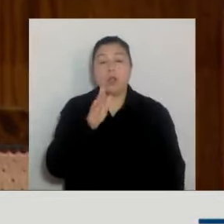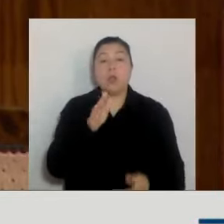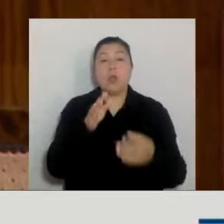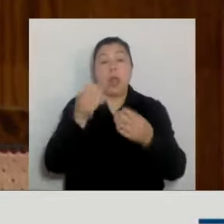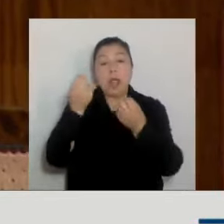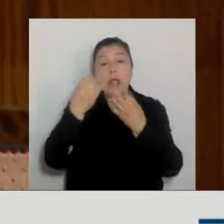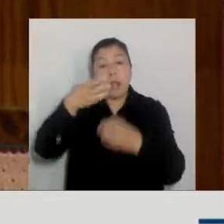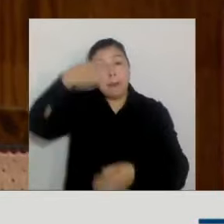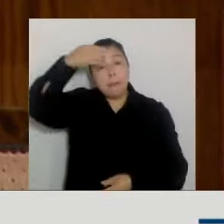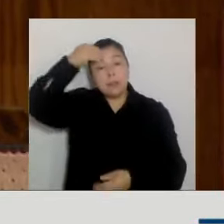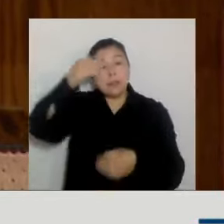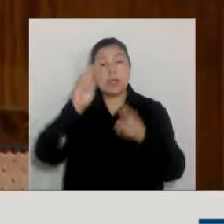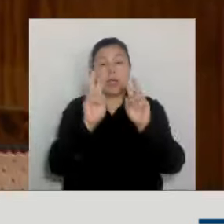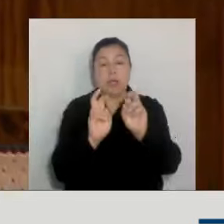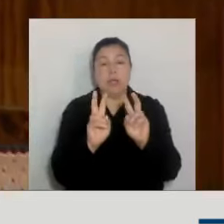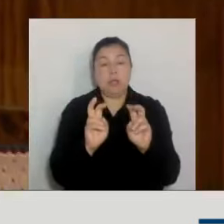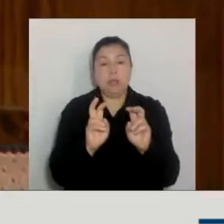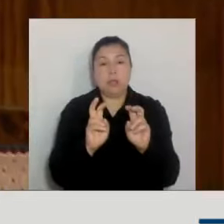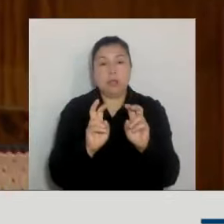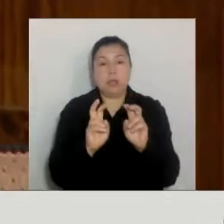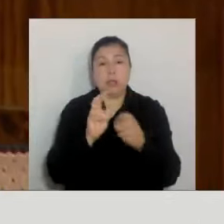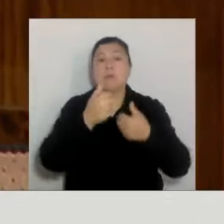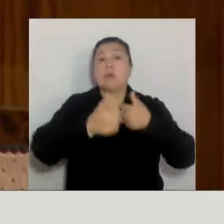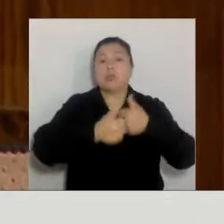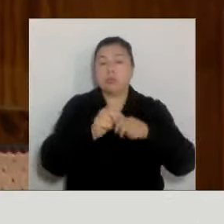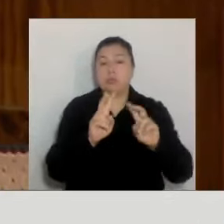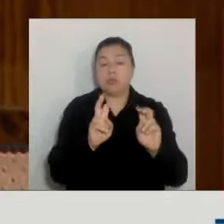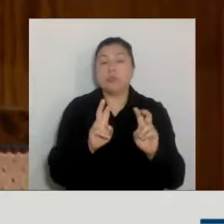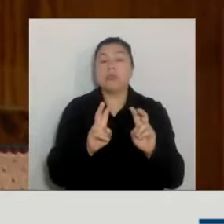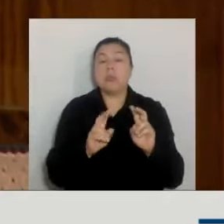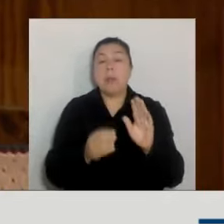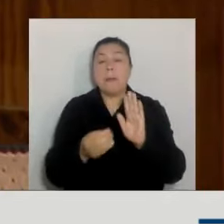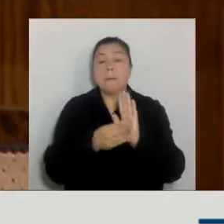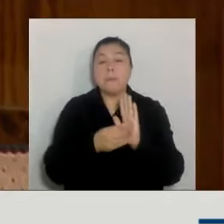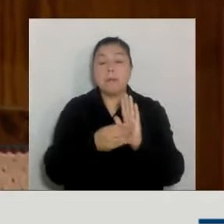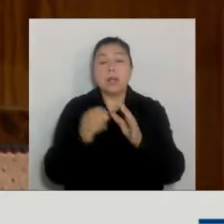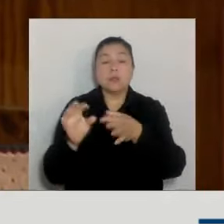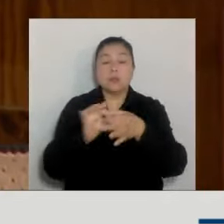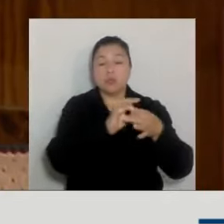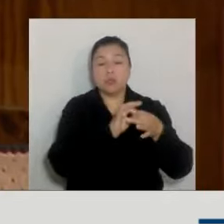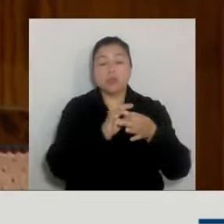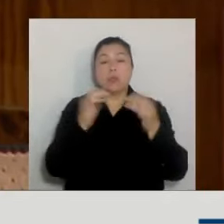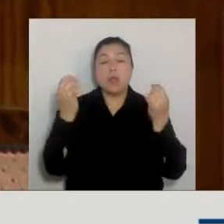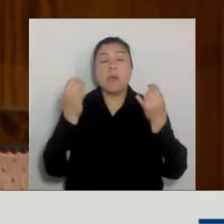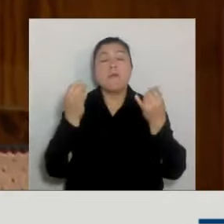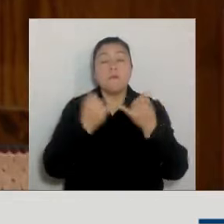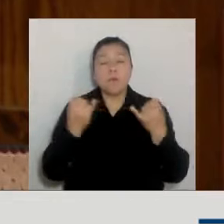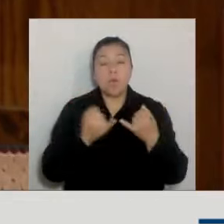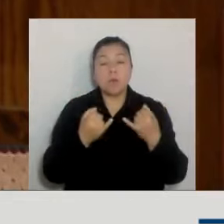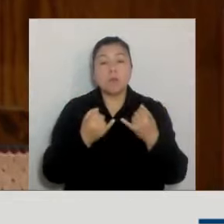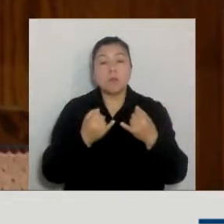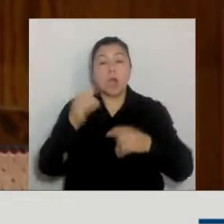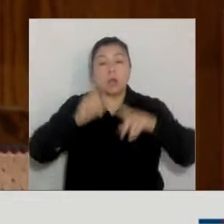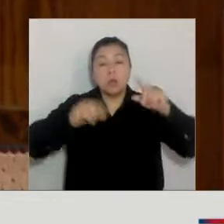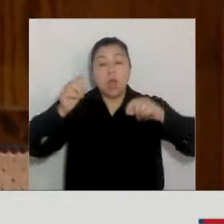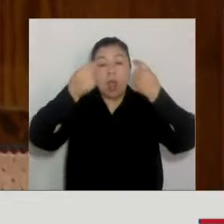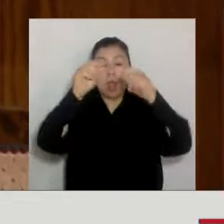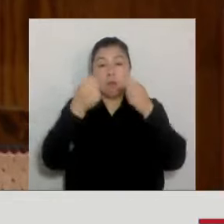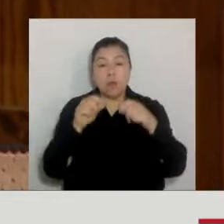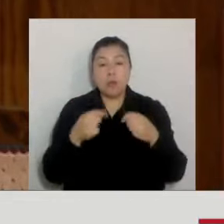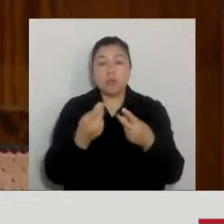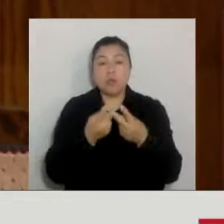en materias de su competencia emitir recomendaciones sobre metodologías y estándares de evaluación publicar